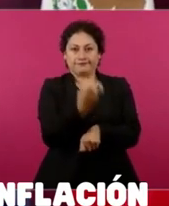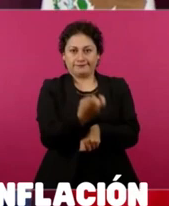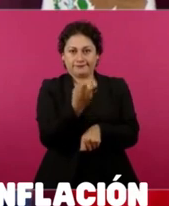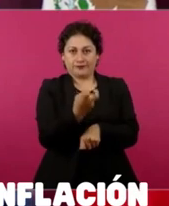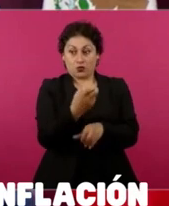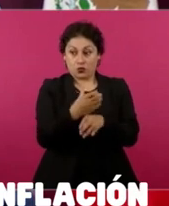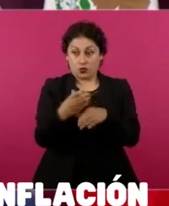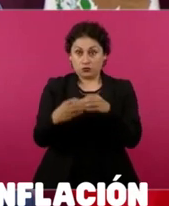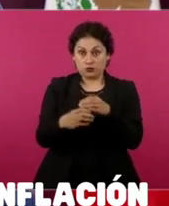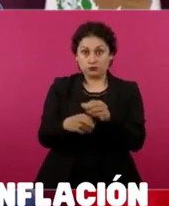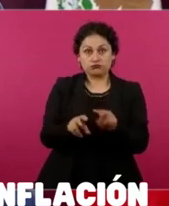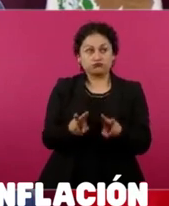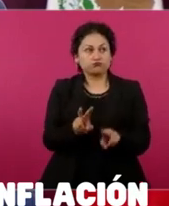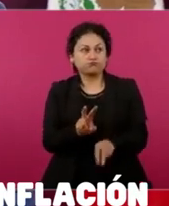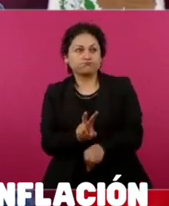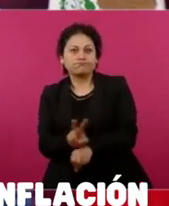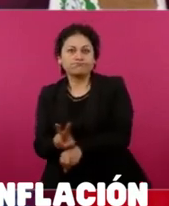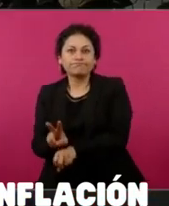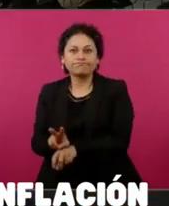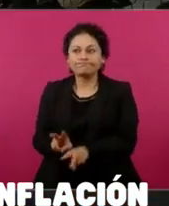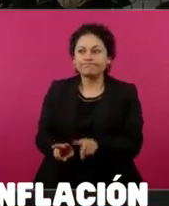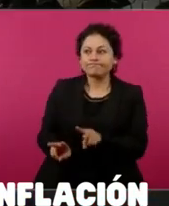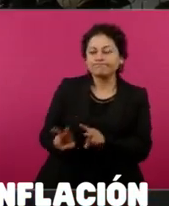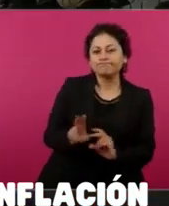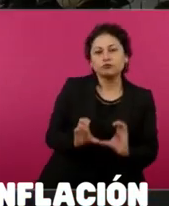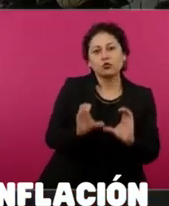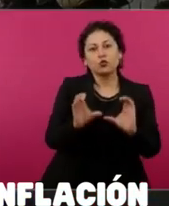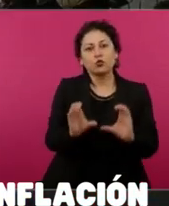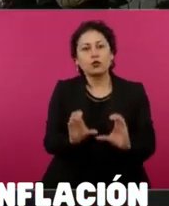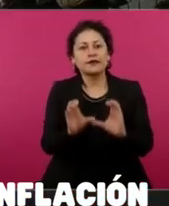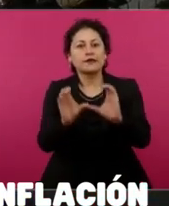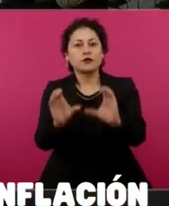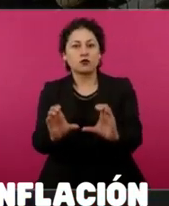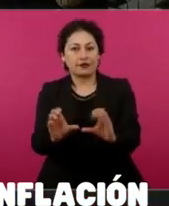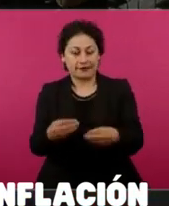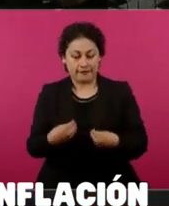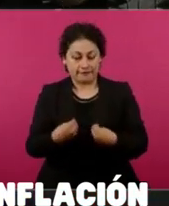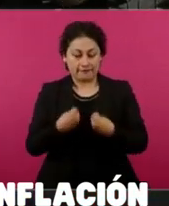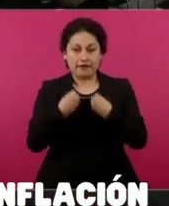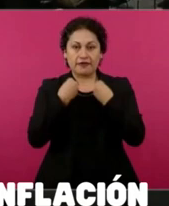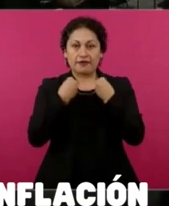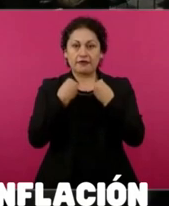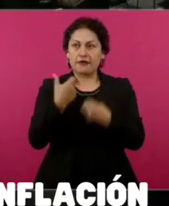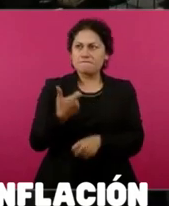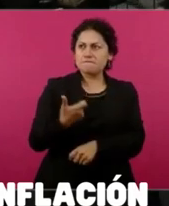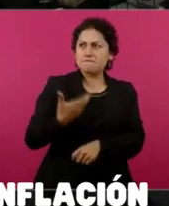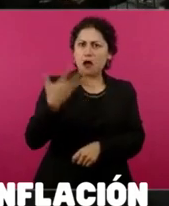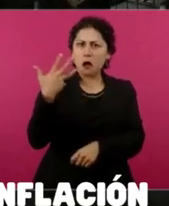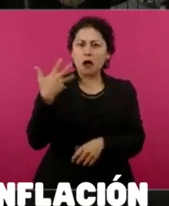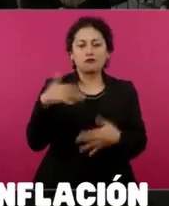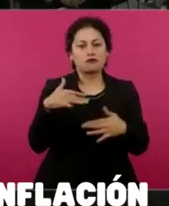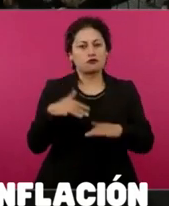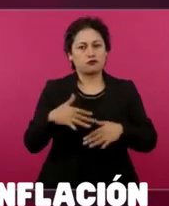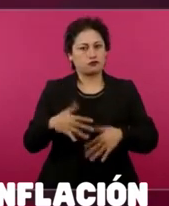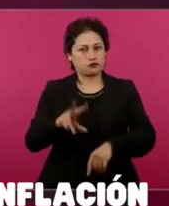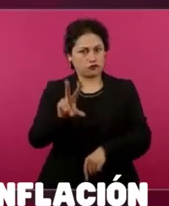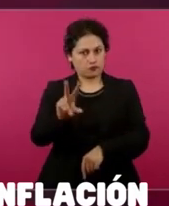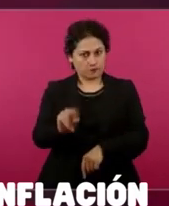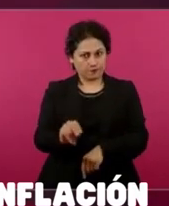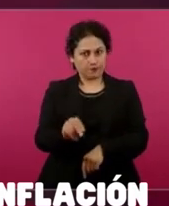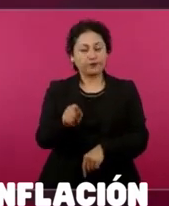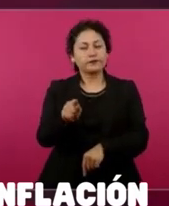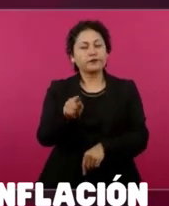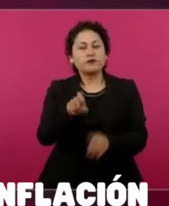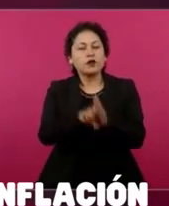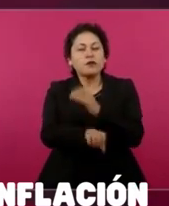carestía de la vida. Me gusta más la palabra carestía